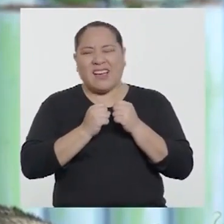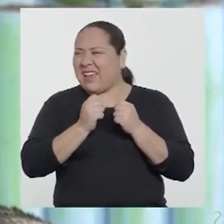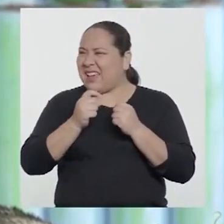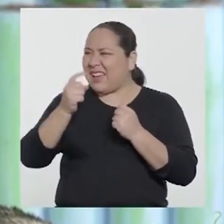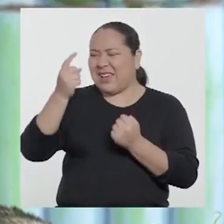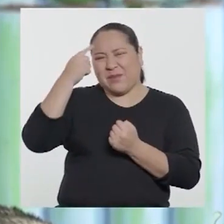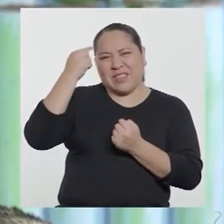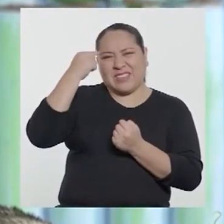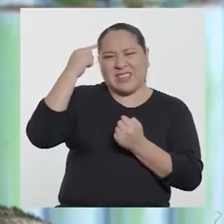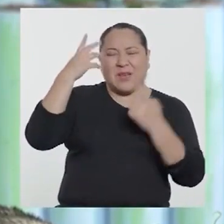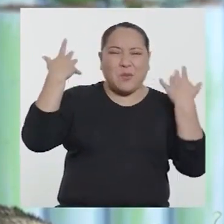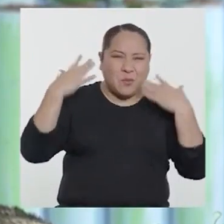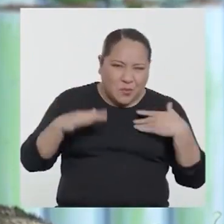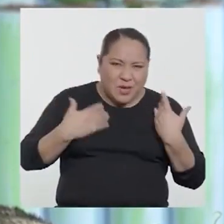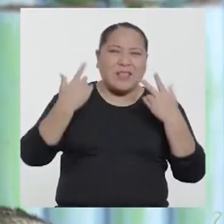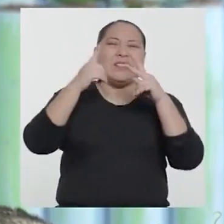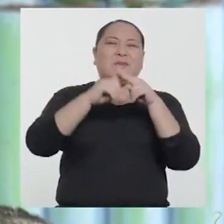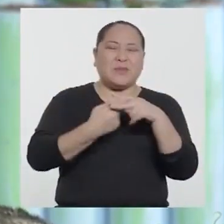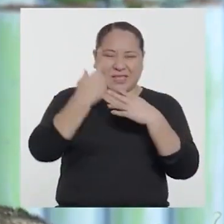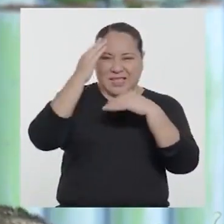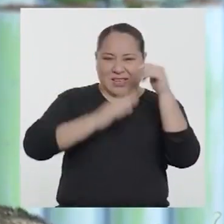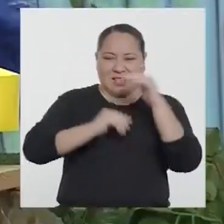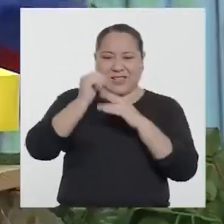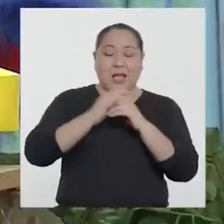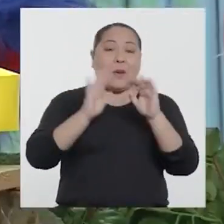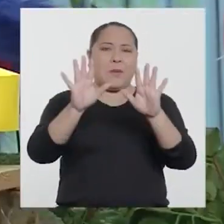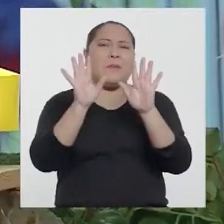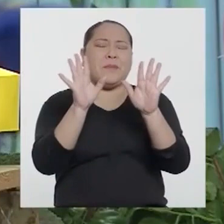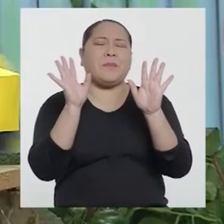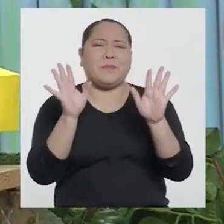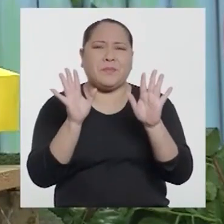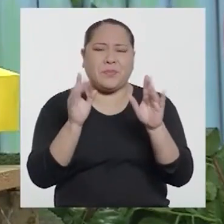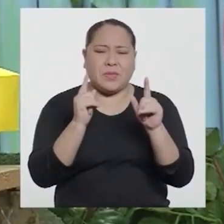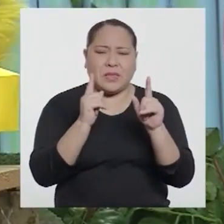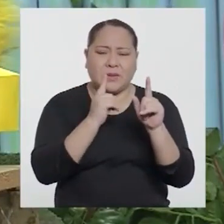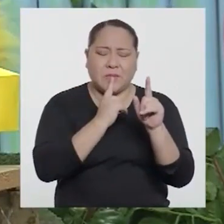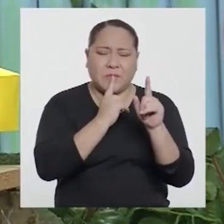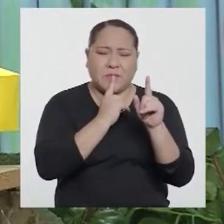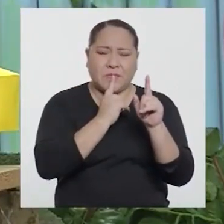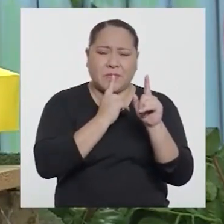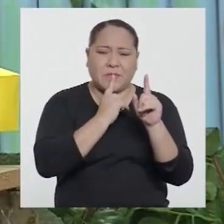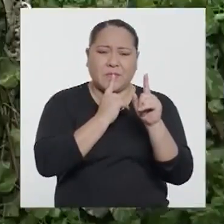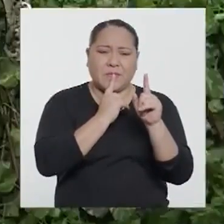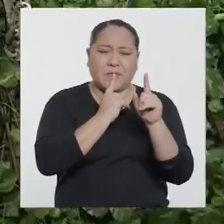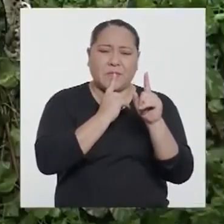Creo que podemos empezar a construir. Esperen.